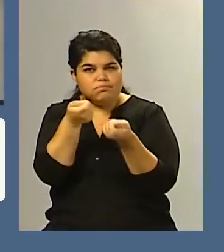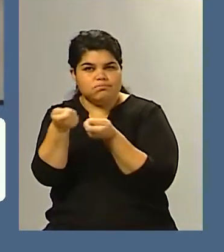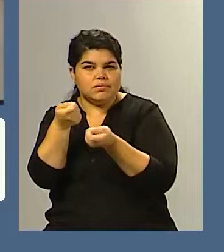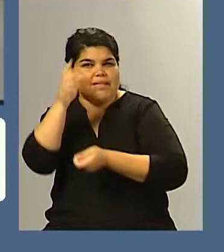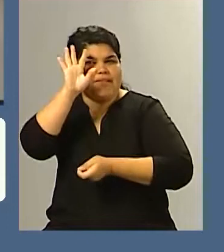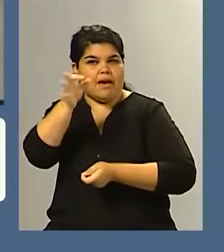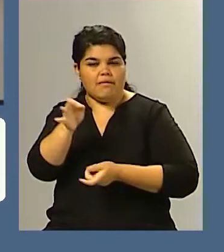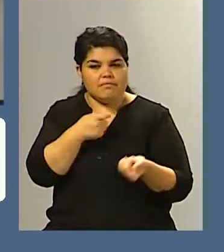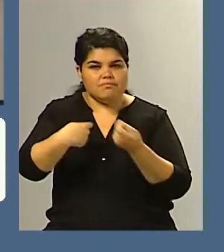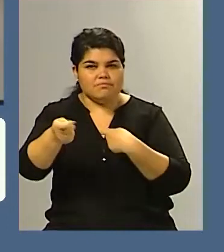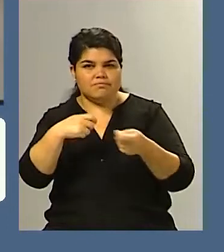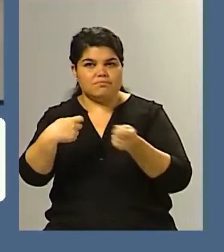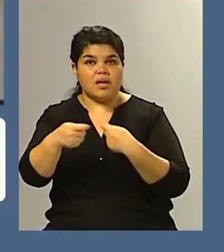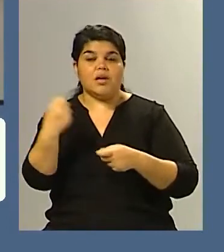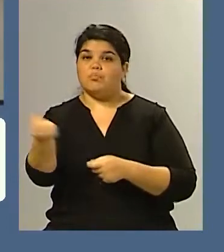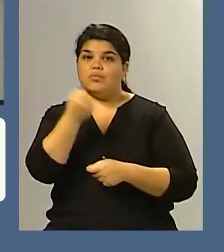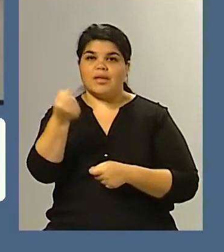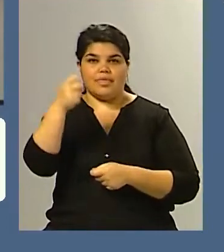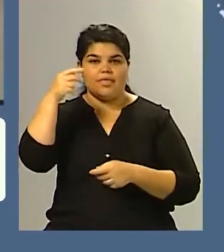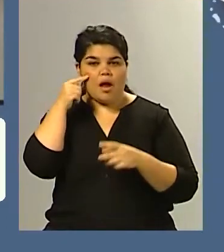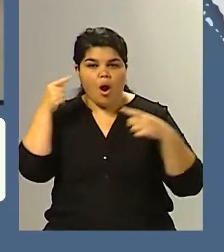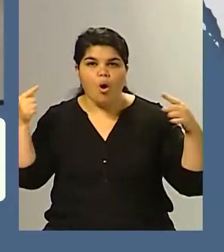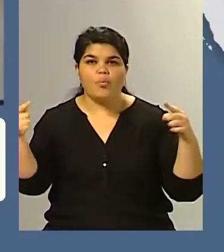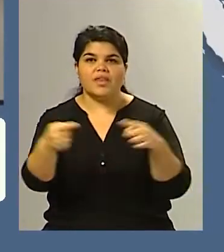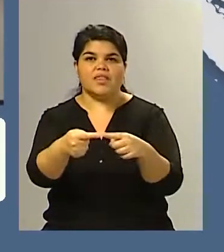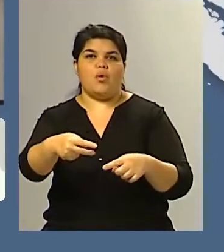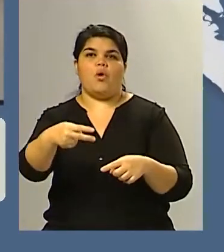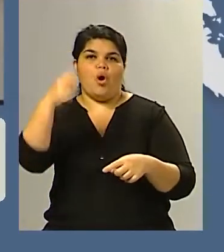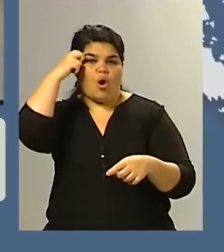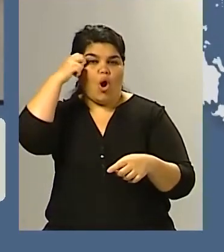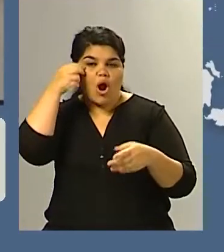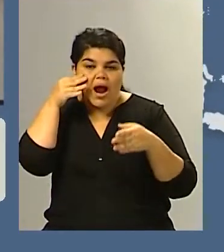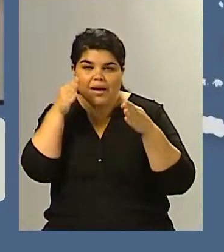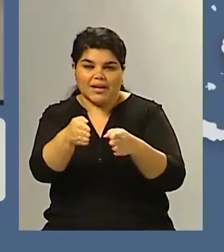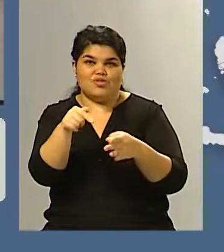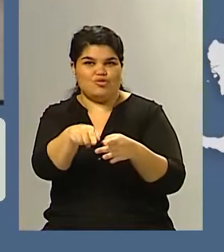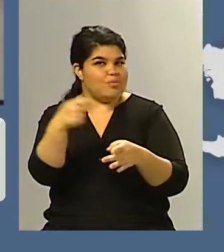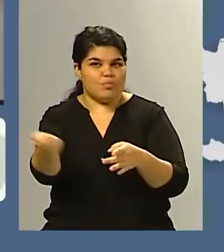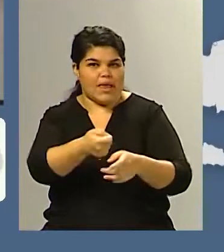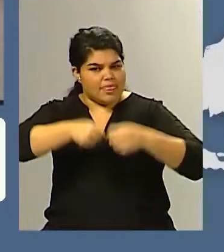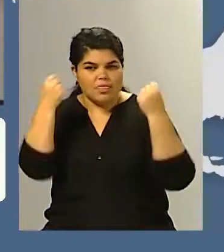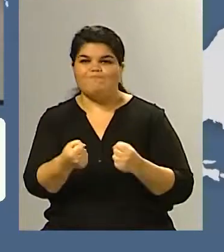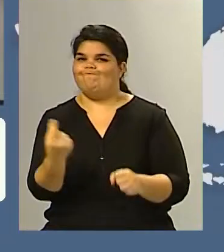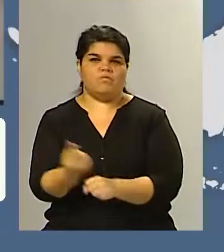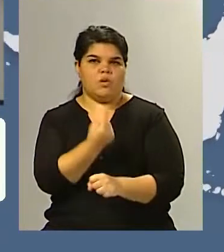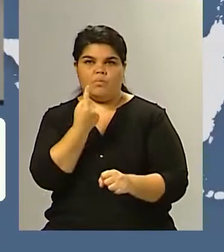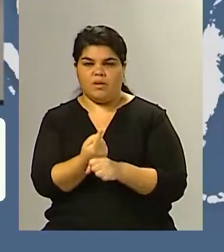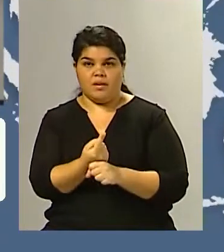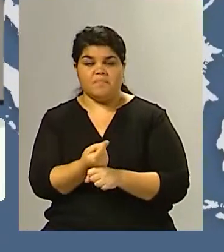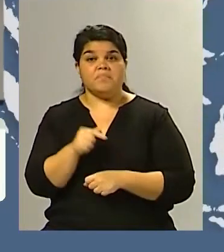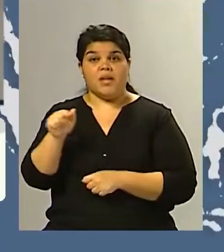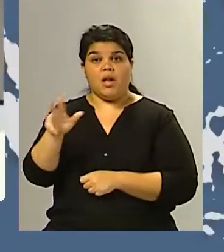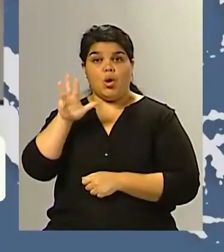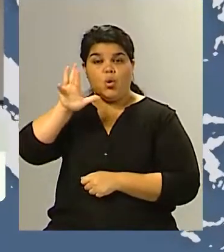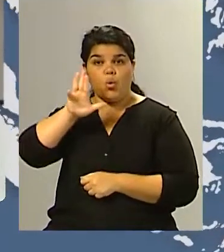específicamente en lo que va a ser el Congreso. Y ahora la pregunta es, ¿qué cintura debe tener para la sociedad en general? Porque él dijo, y el gran desafío de él